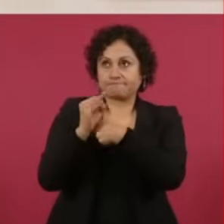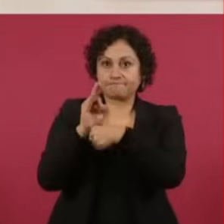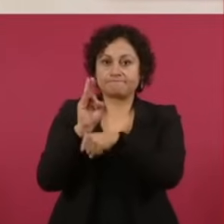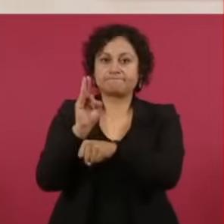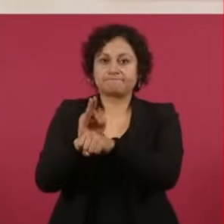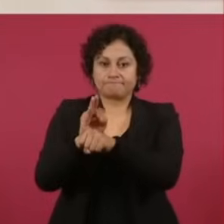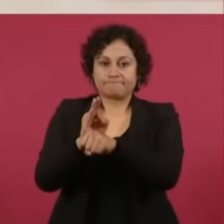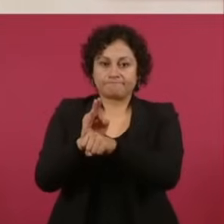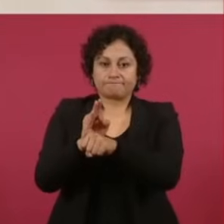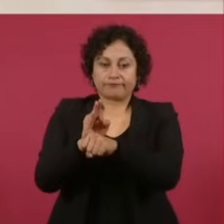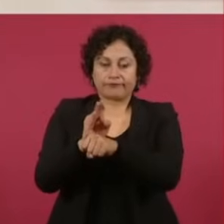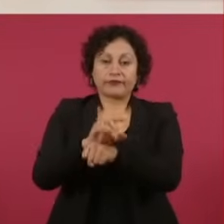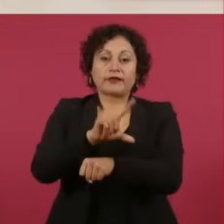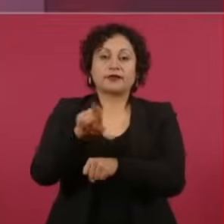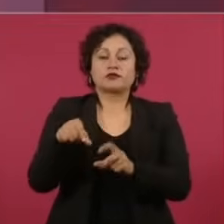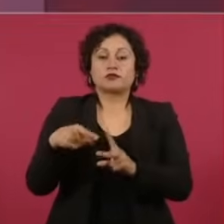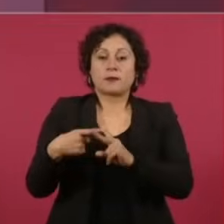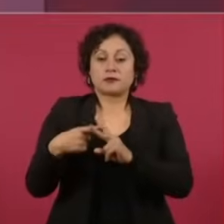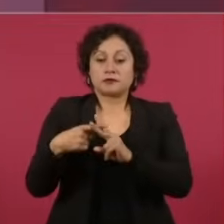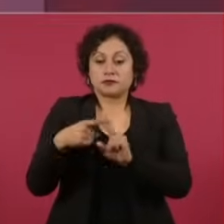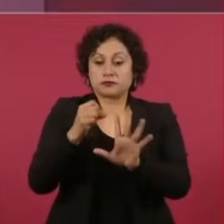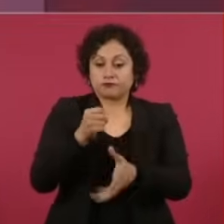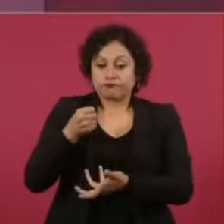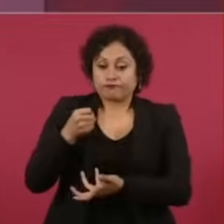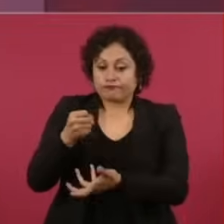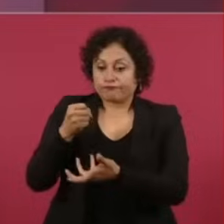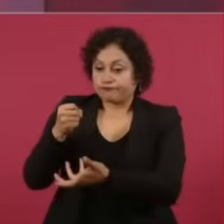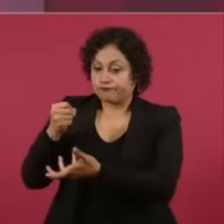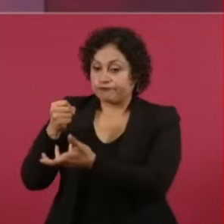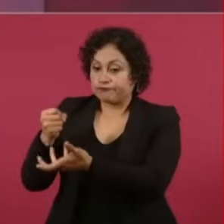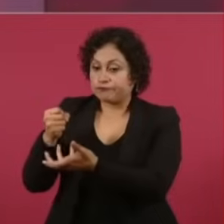el presupuesto público y todas las leyes